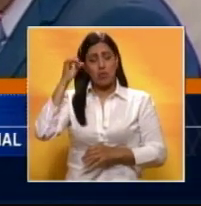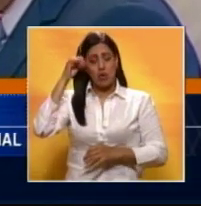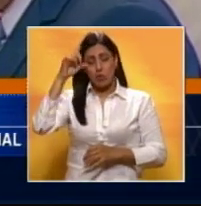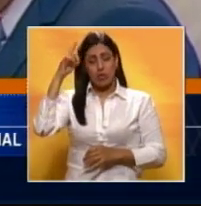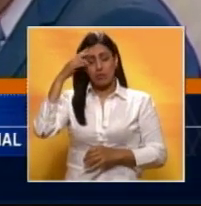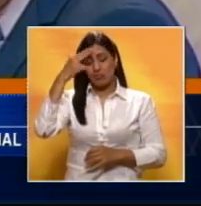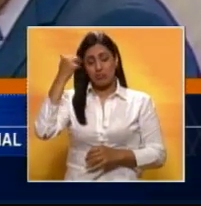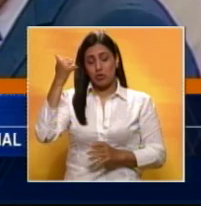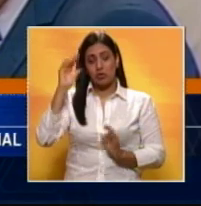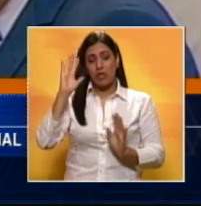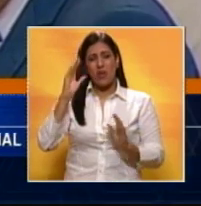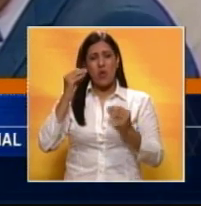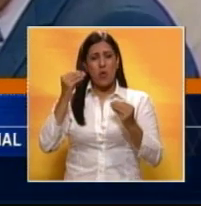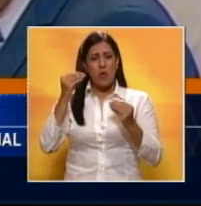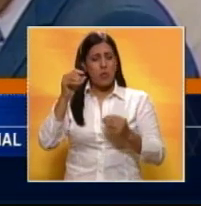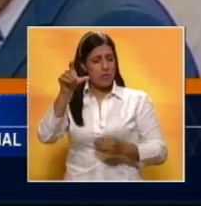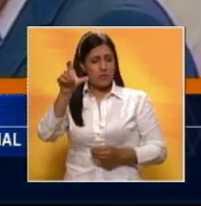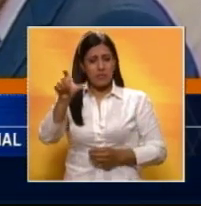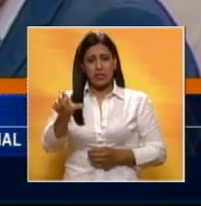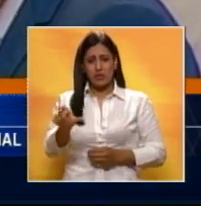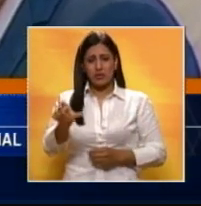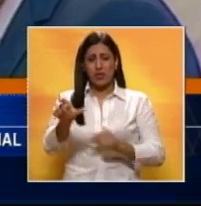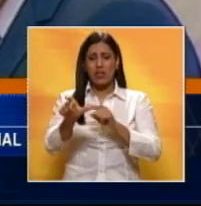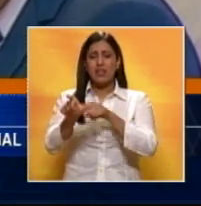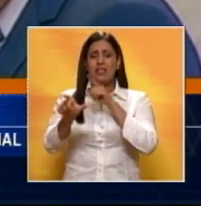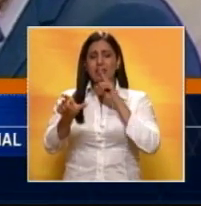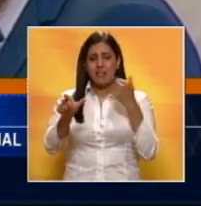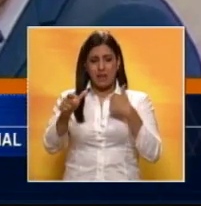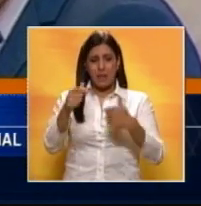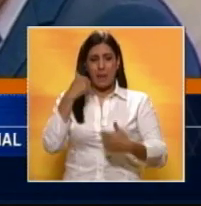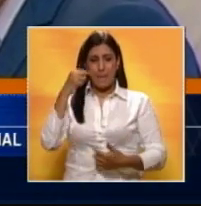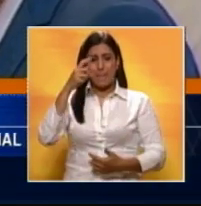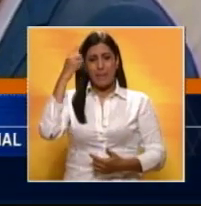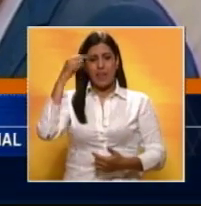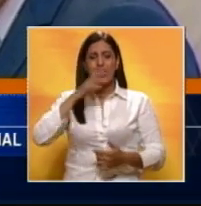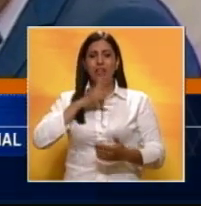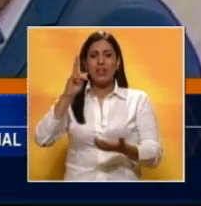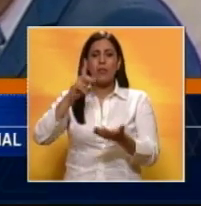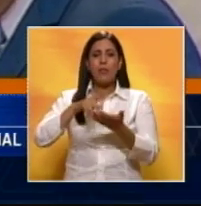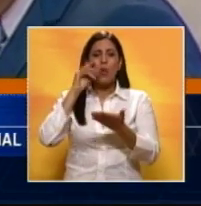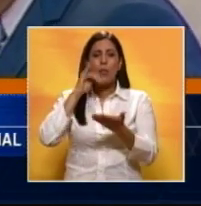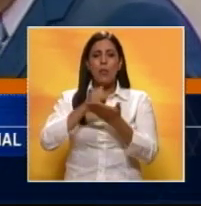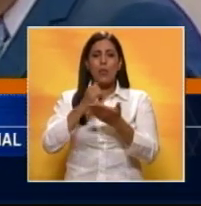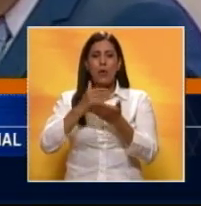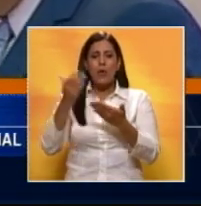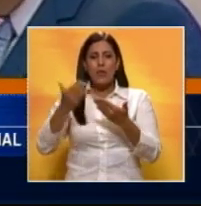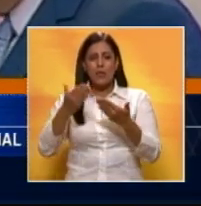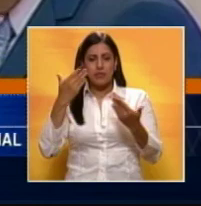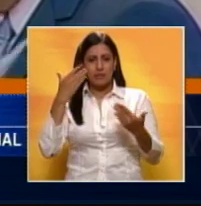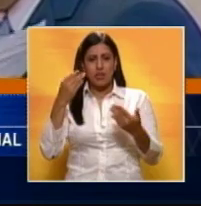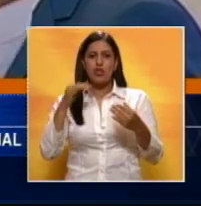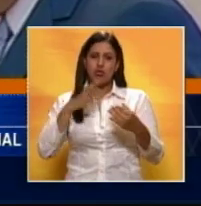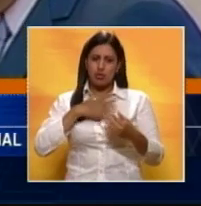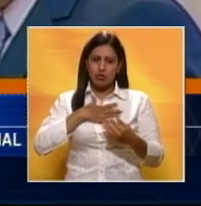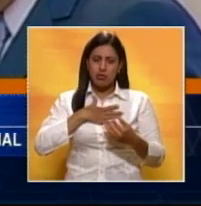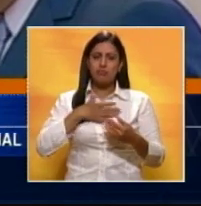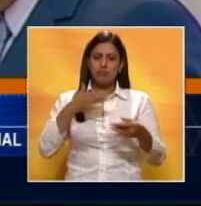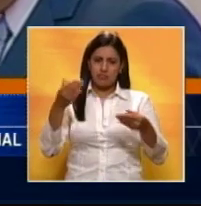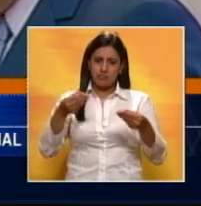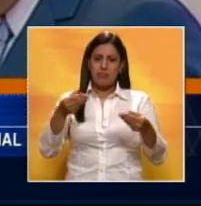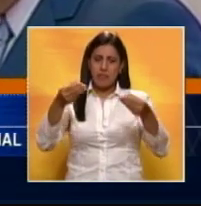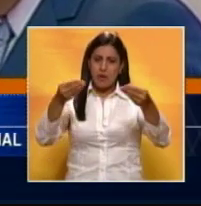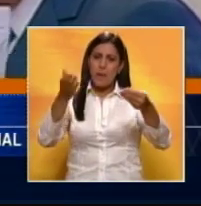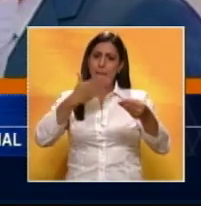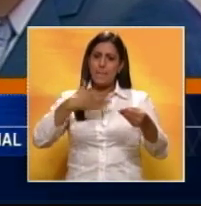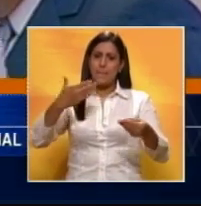sabía cómo este ciudadano, Pedro Carreño, obtuvo las pruebas. Aquí yo le voy a consignar,